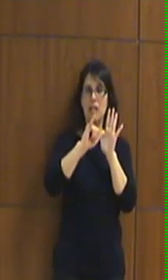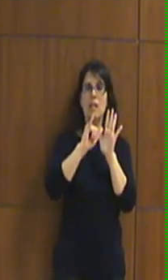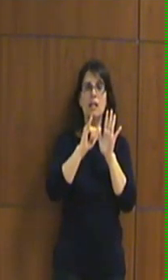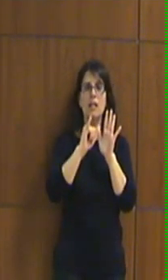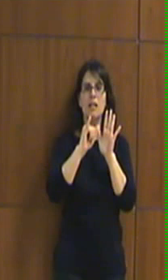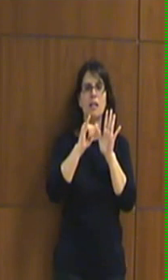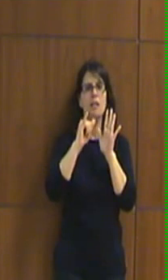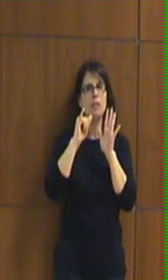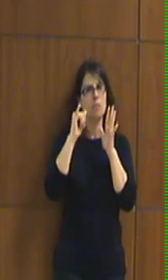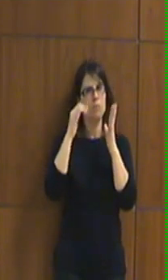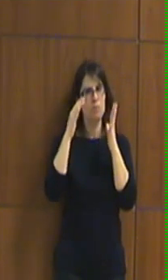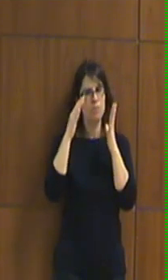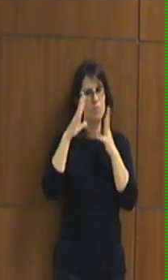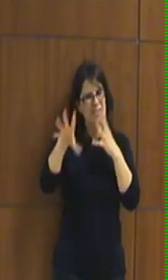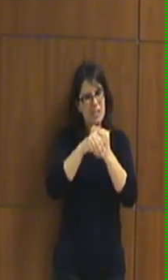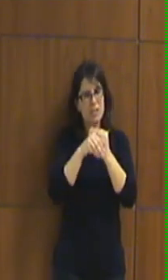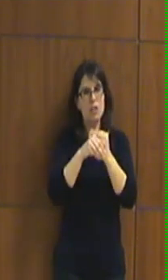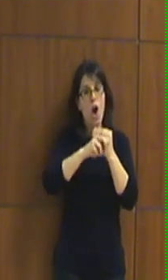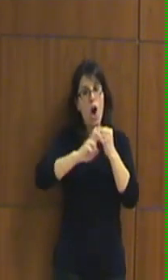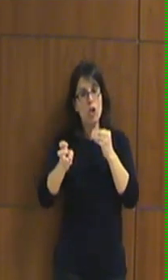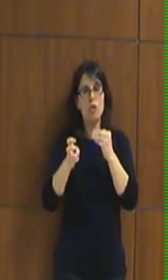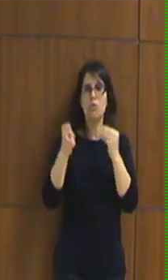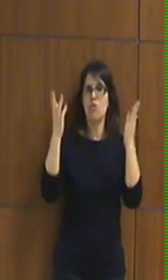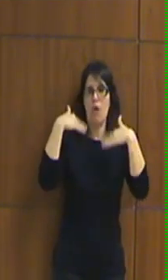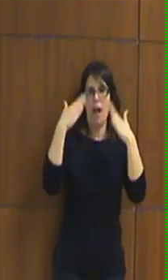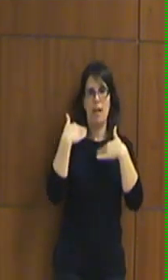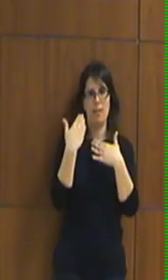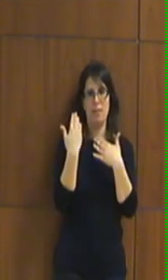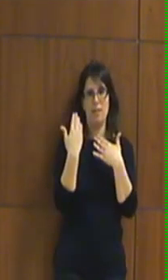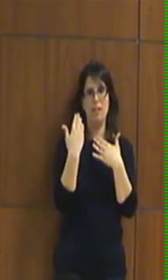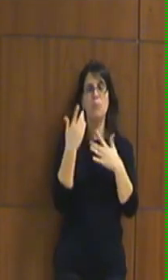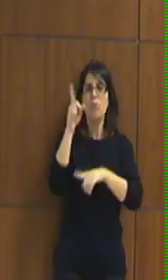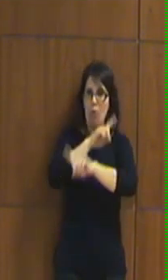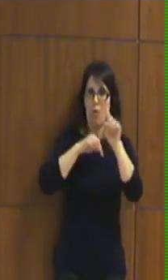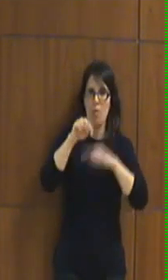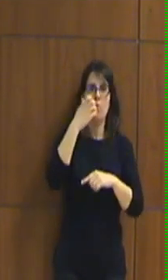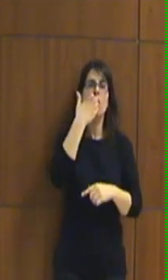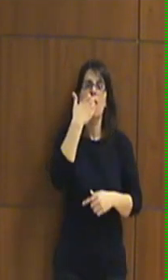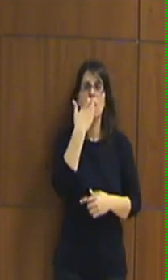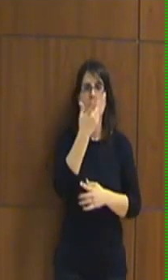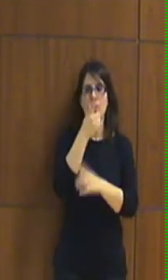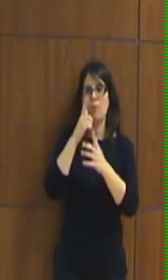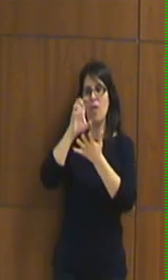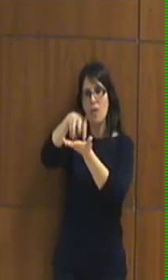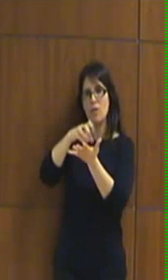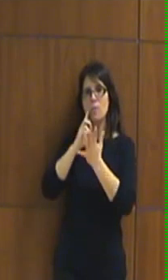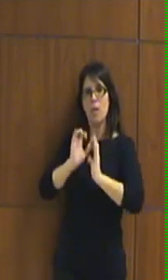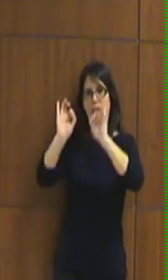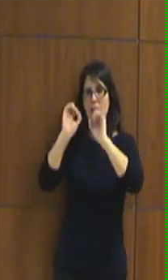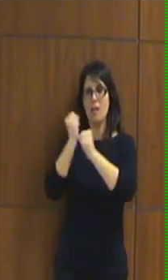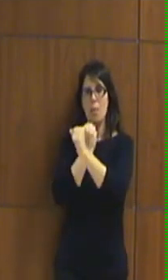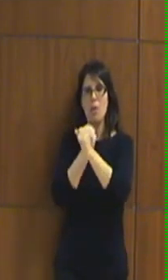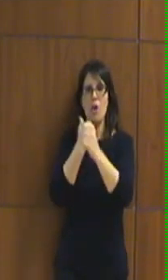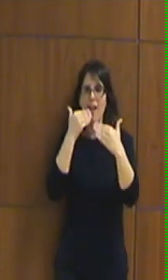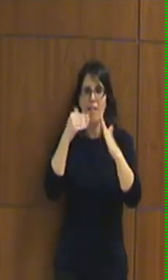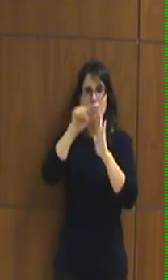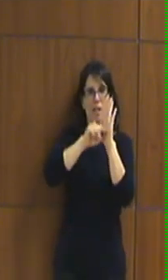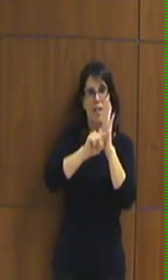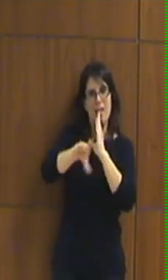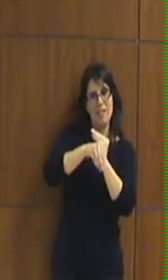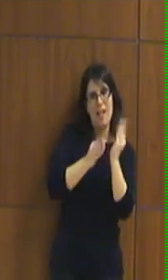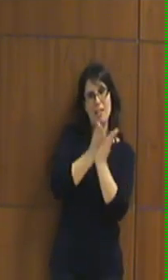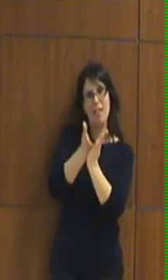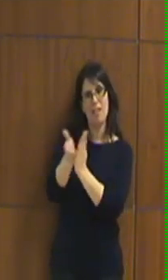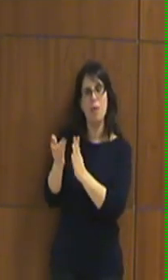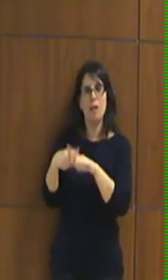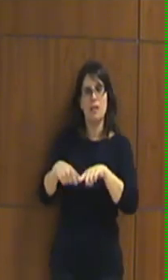para derivar fondos a los centros especiales de empleo a través de las medidas alternativas. No ha ido